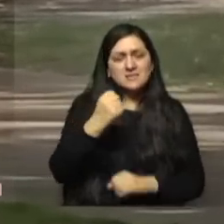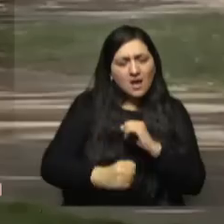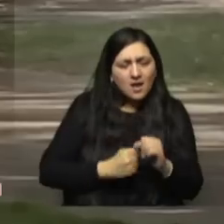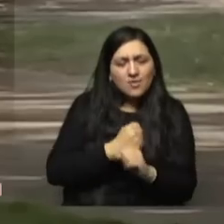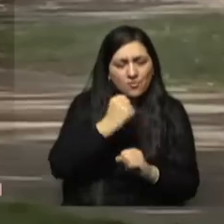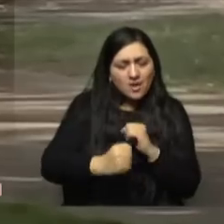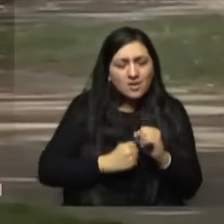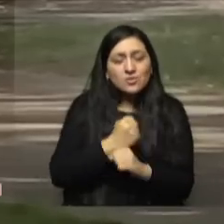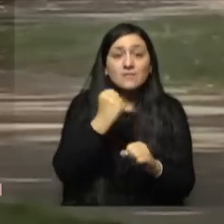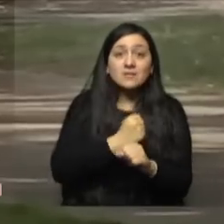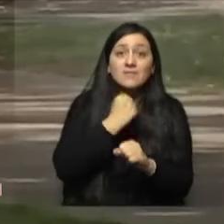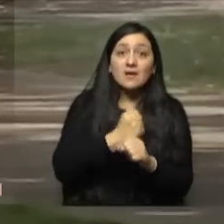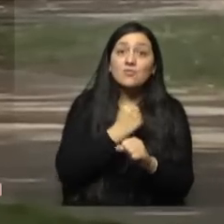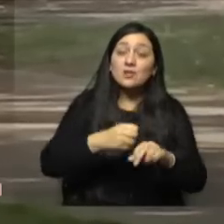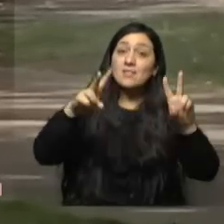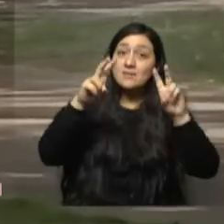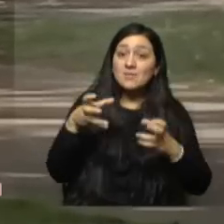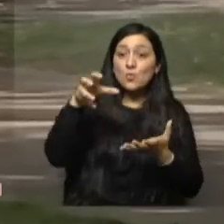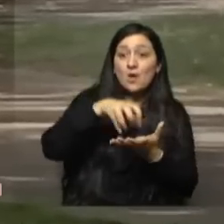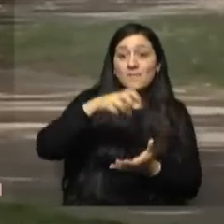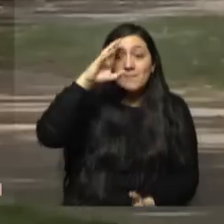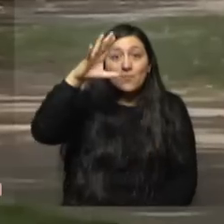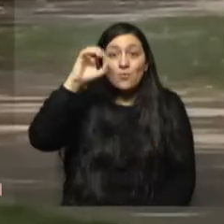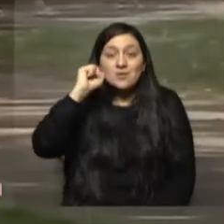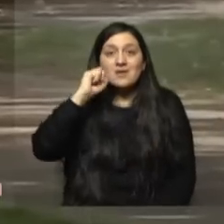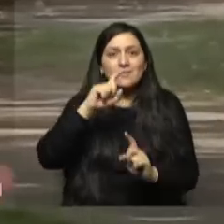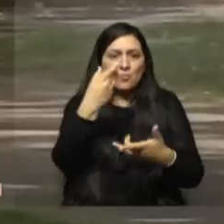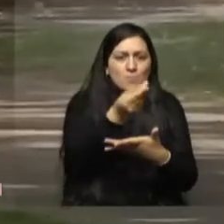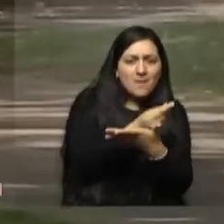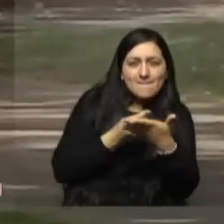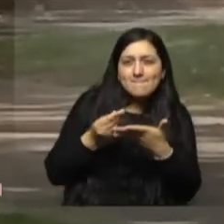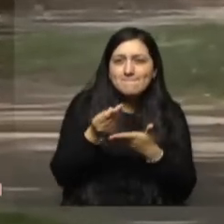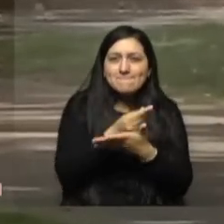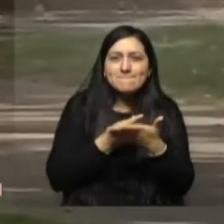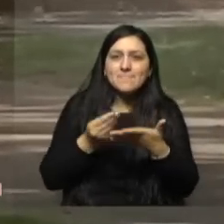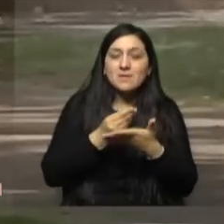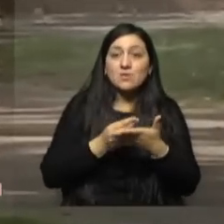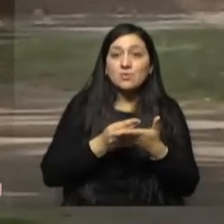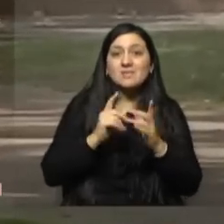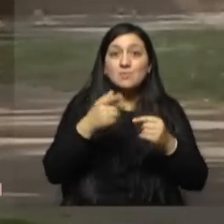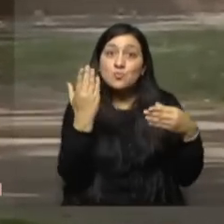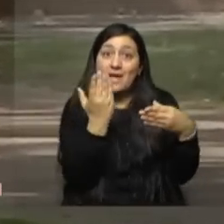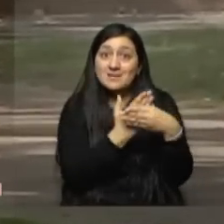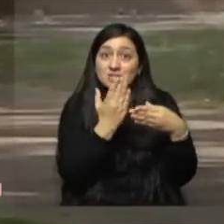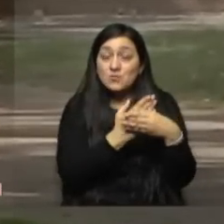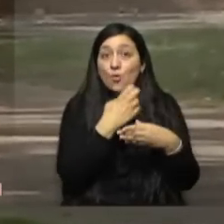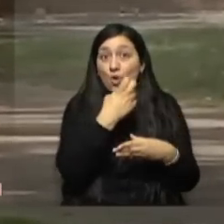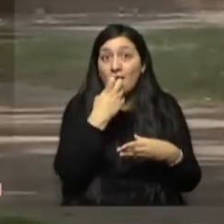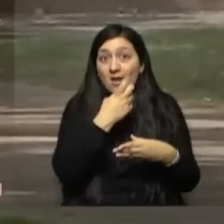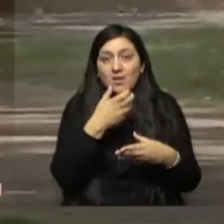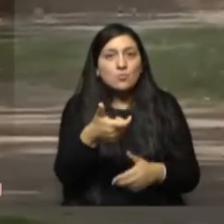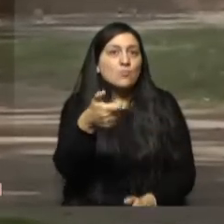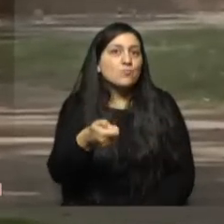años trabajando en el tema de sitios de memoria y haciendo un mapeo y un archivo oral de todos